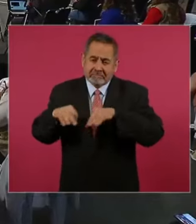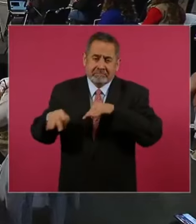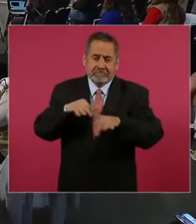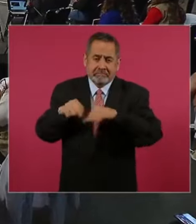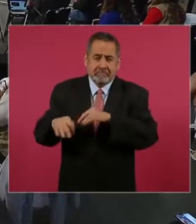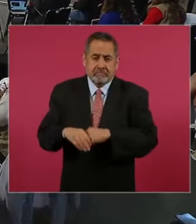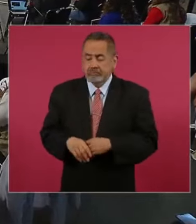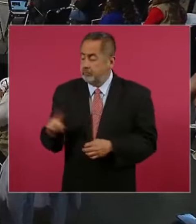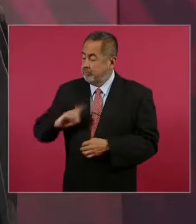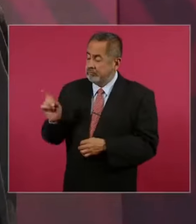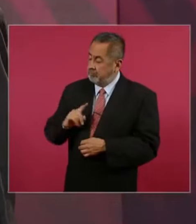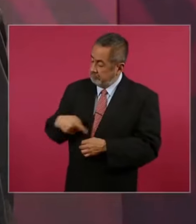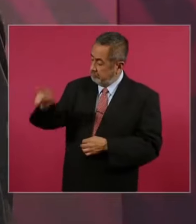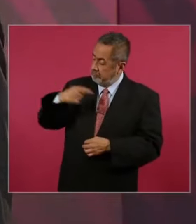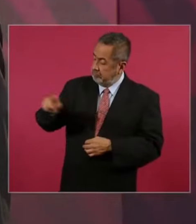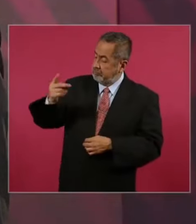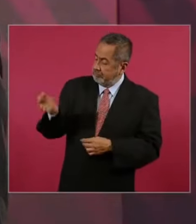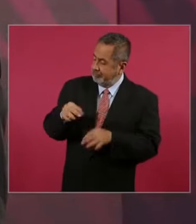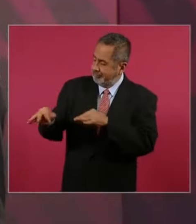y mereciera